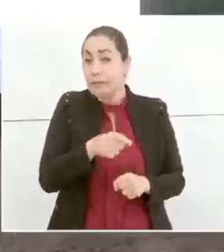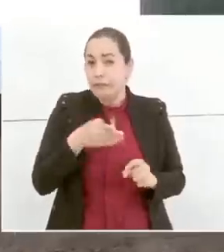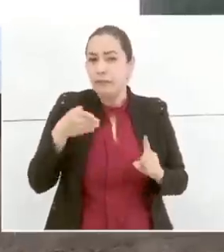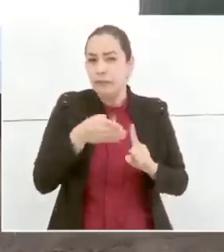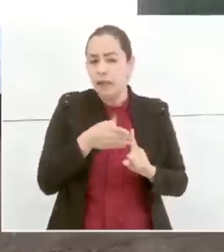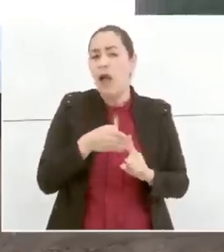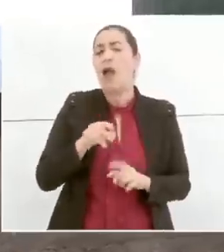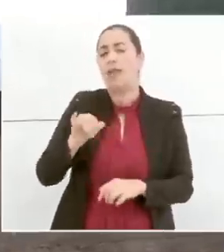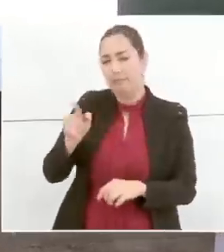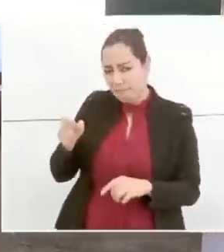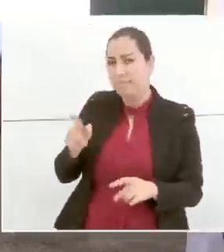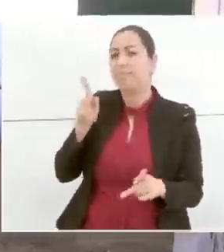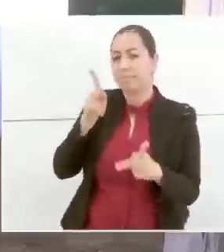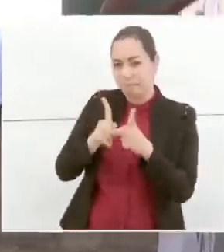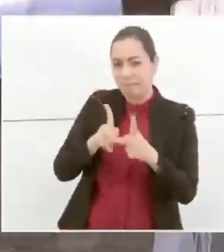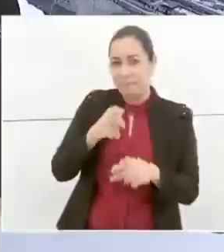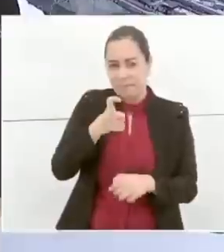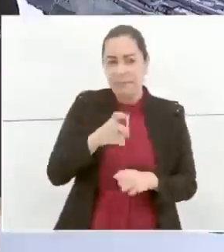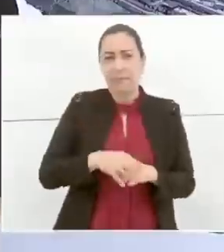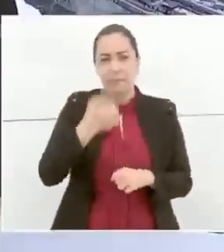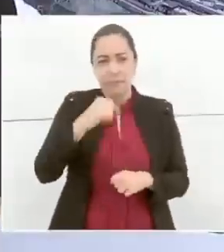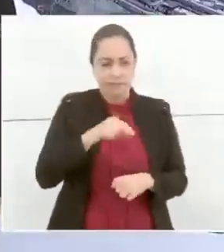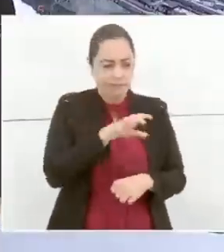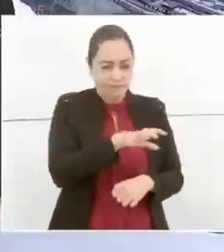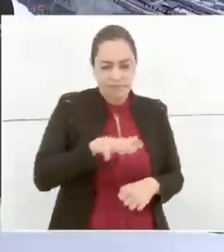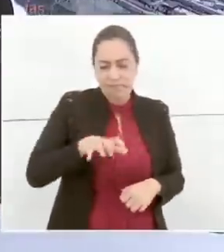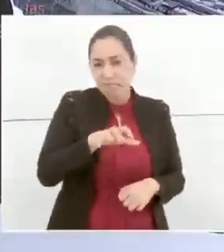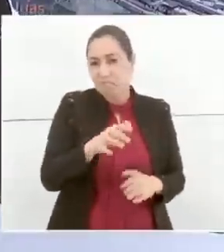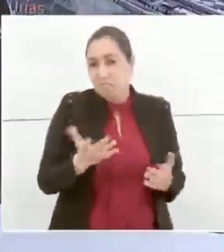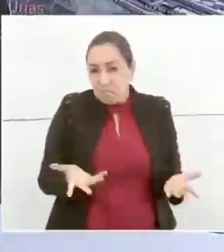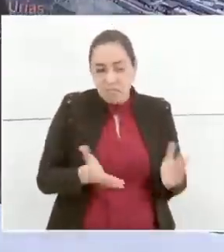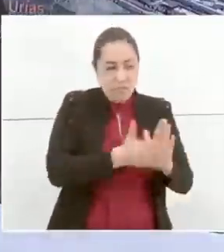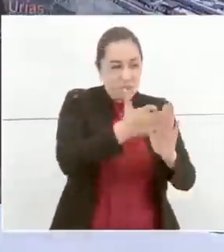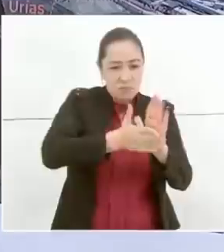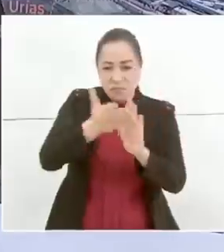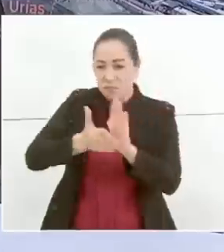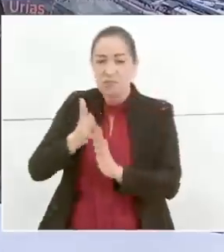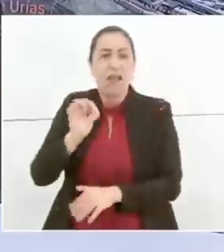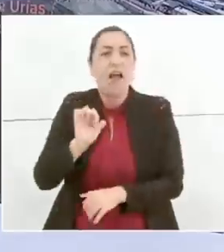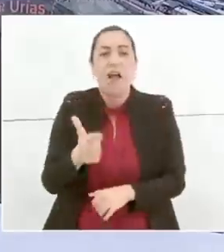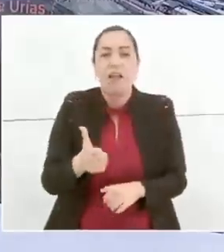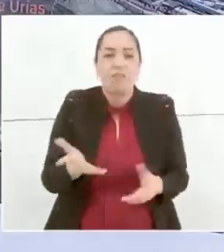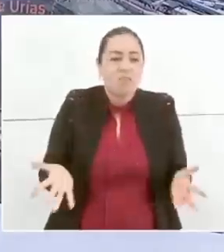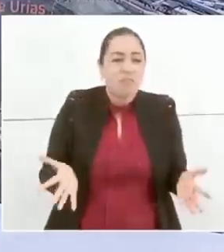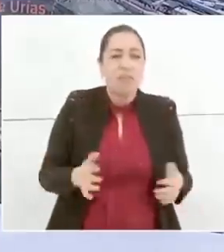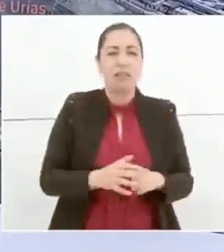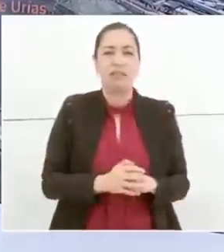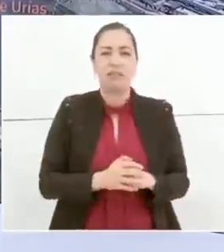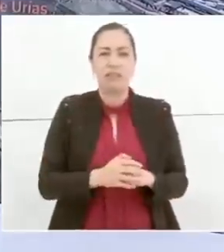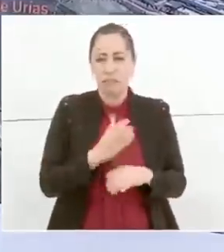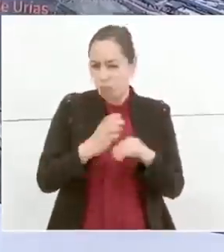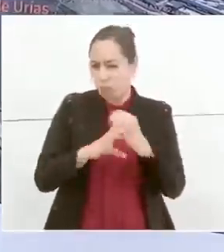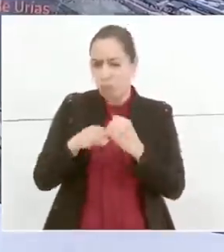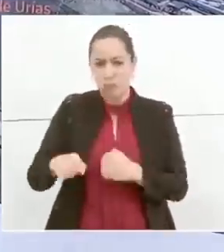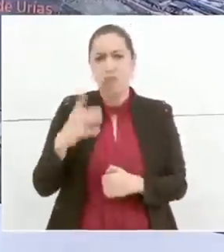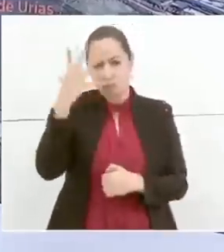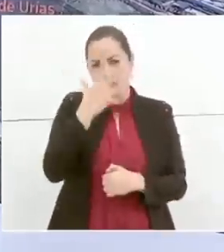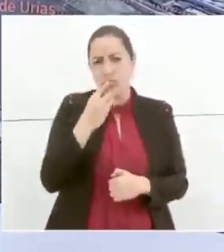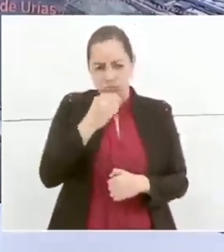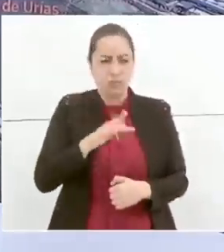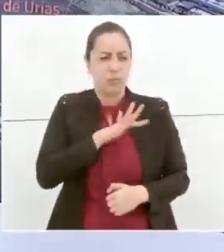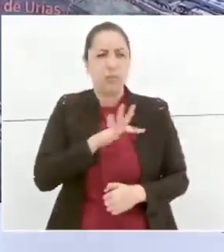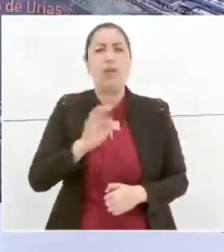refiero, sí. Para que sea una plaza o algo. Está bien bonito, algo de utilidad